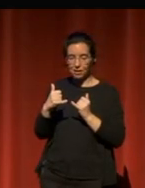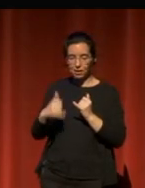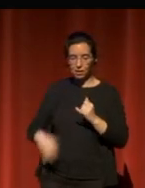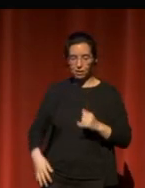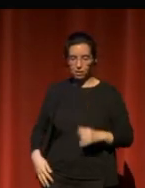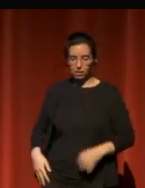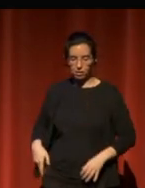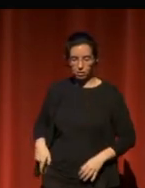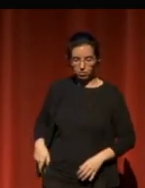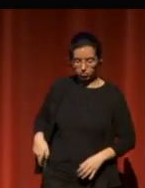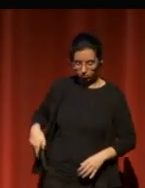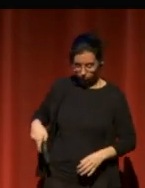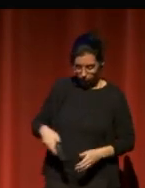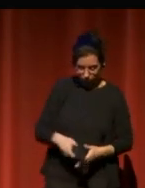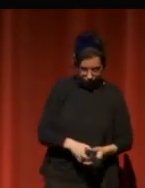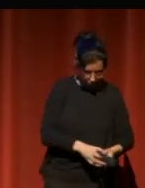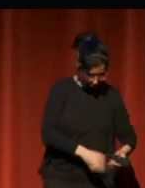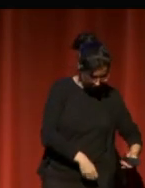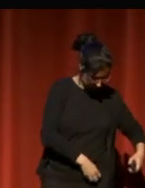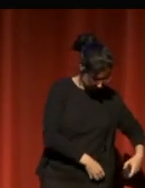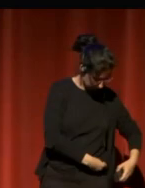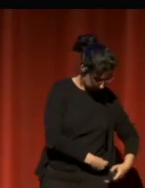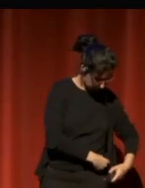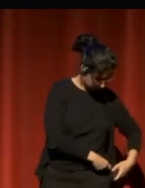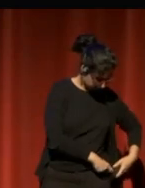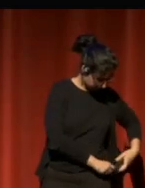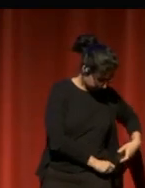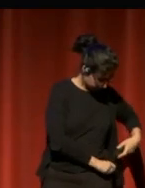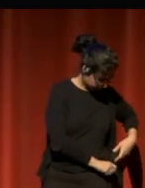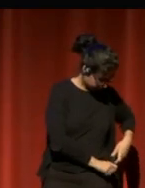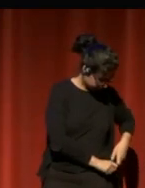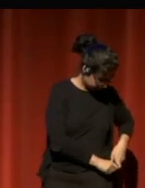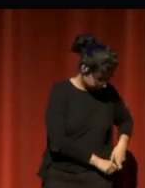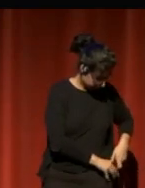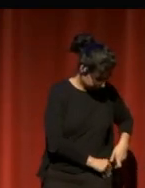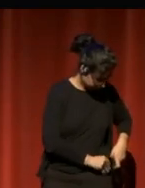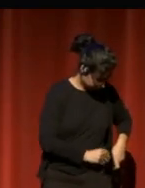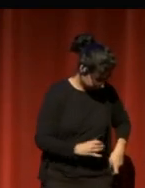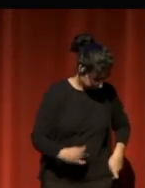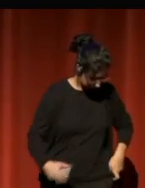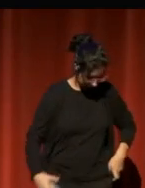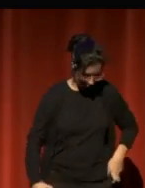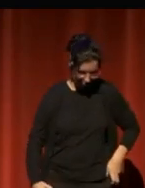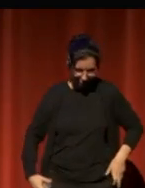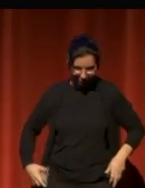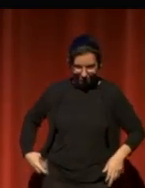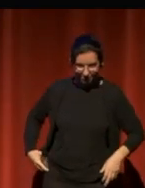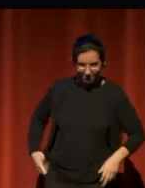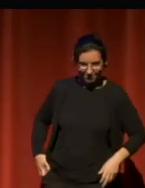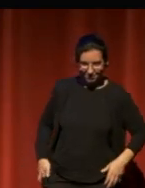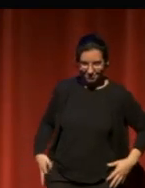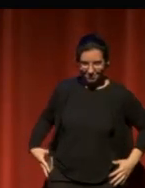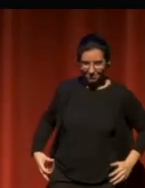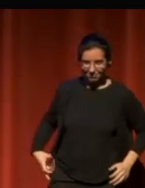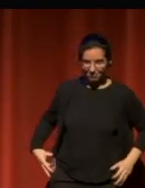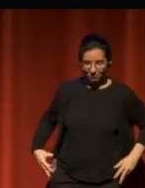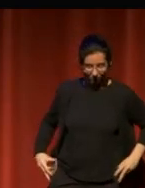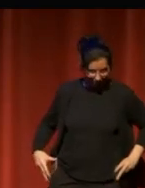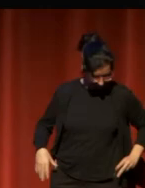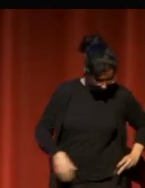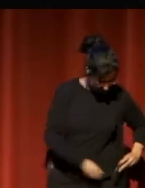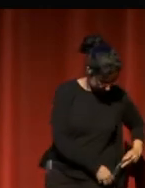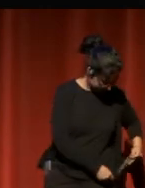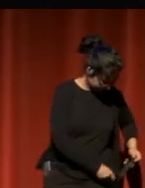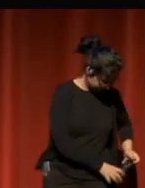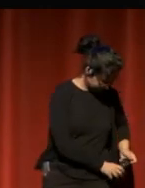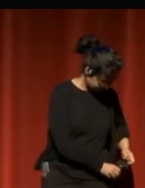básicamente lo que espera la sociedad de la profesión es que le proporcionen servicios de calidad. Y eso